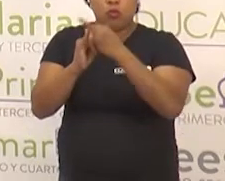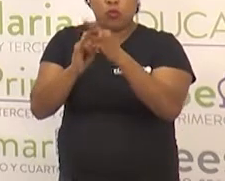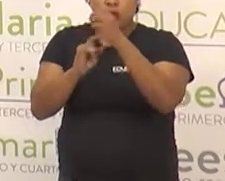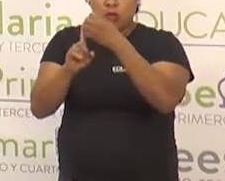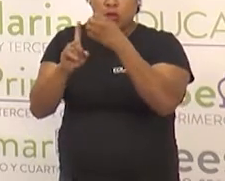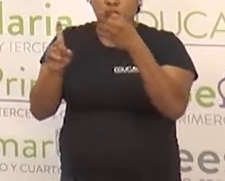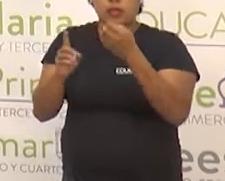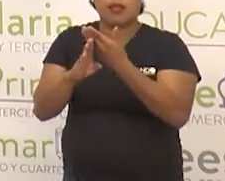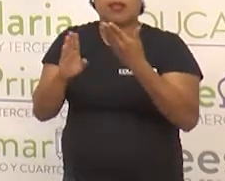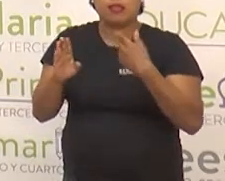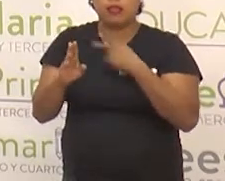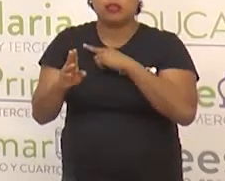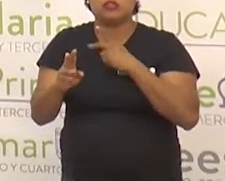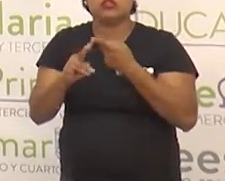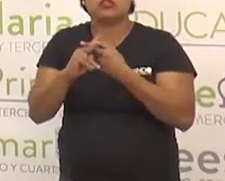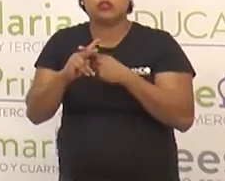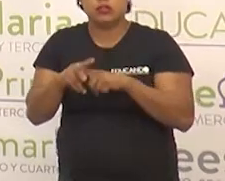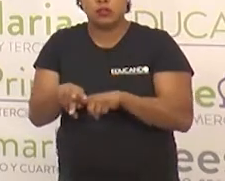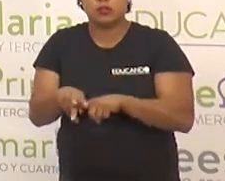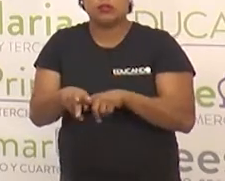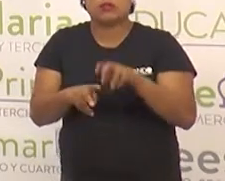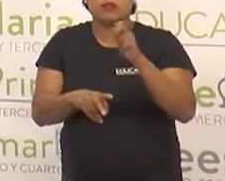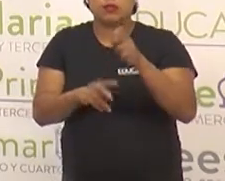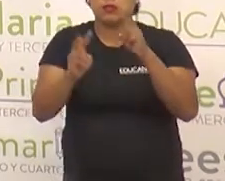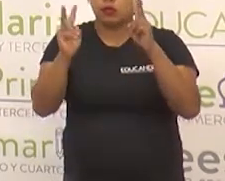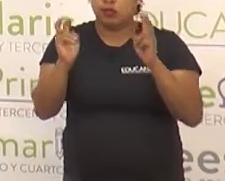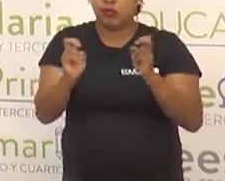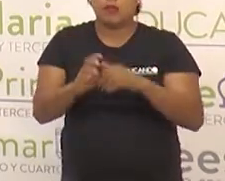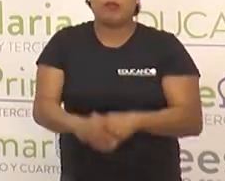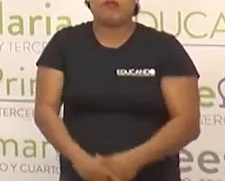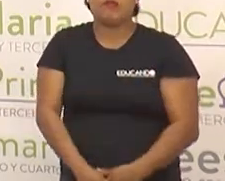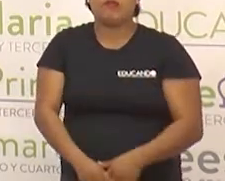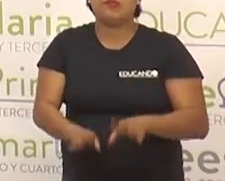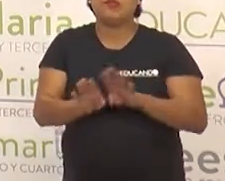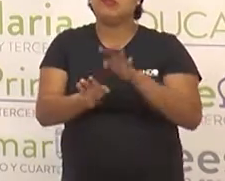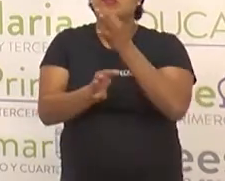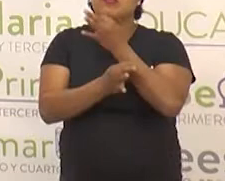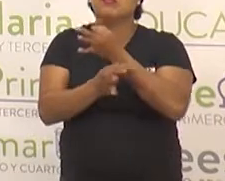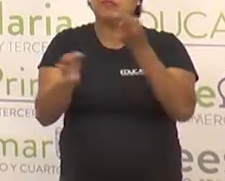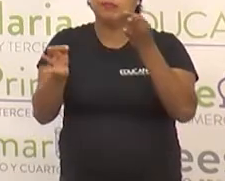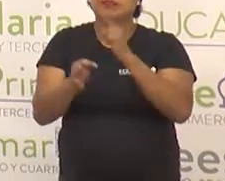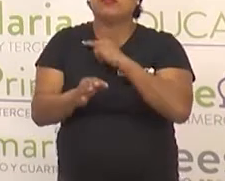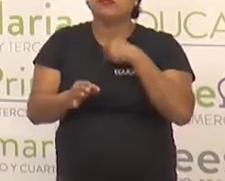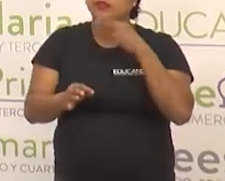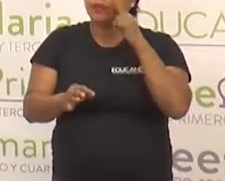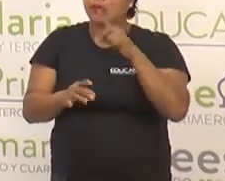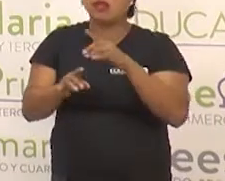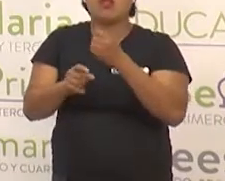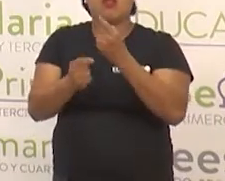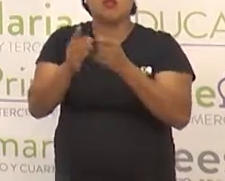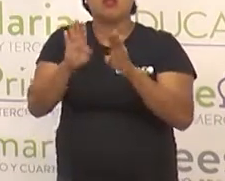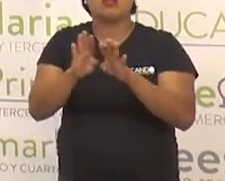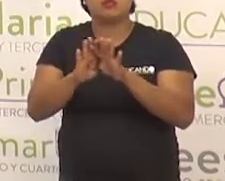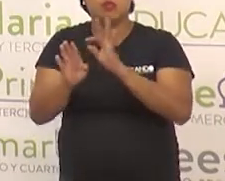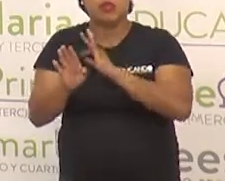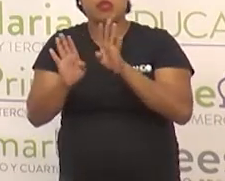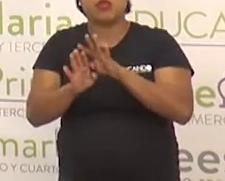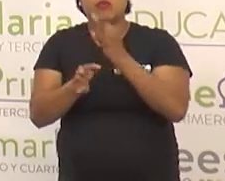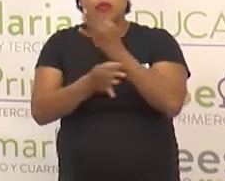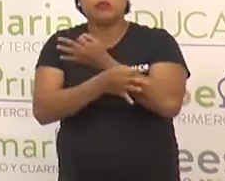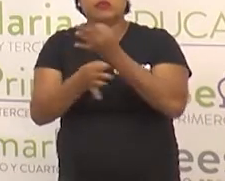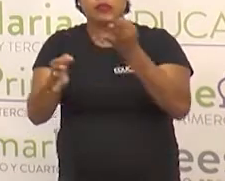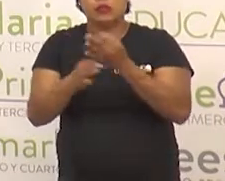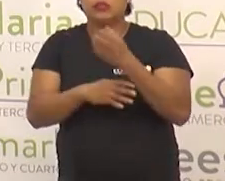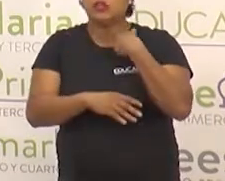última oración antes de iniciar con nuestro tema de exposición y ver algunas otras formas de